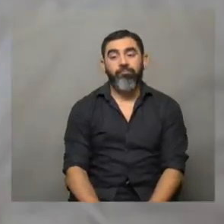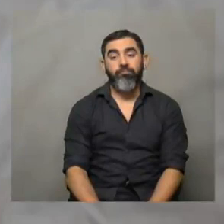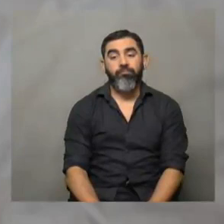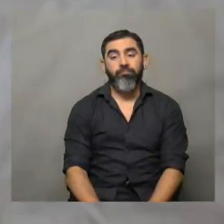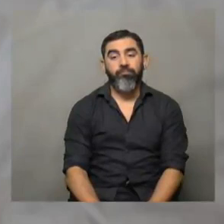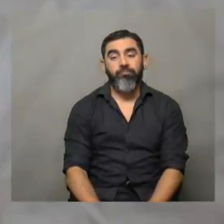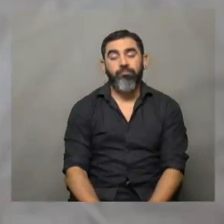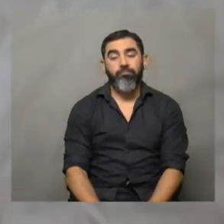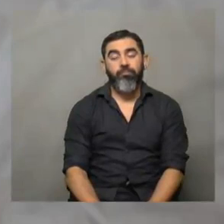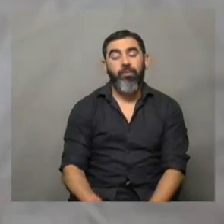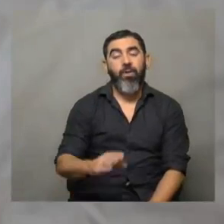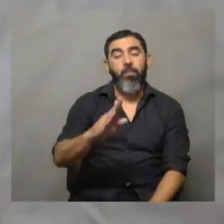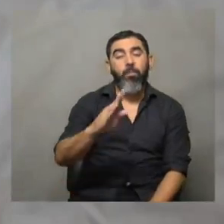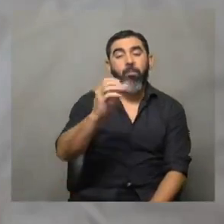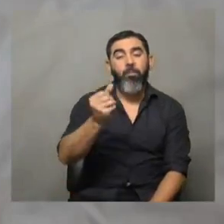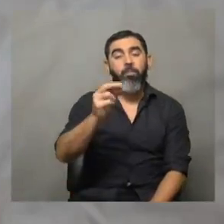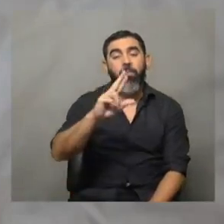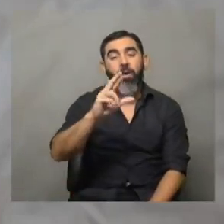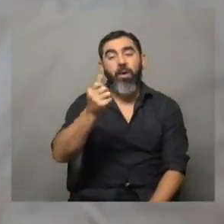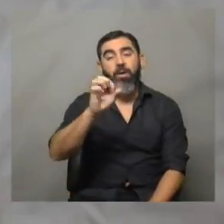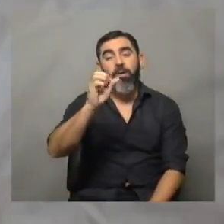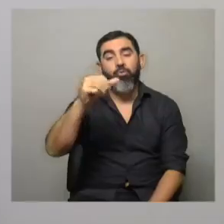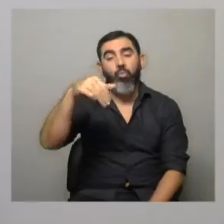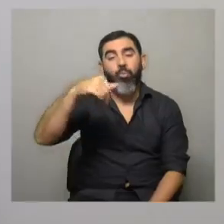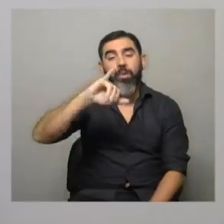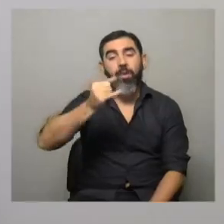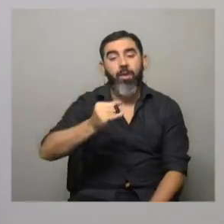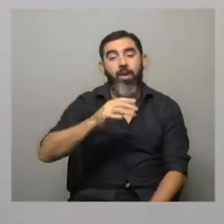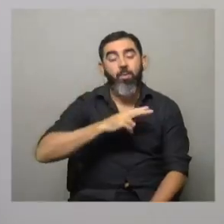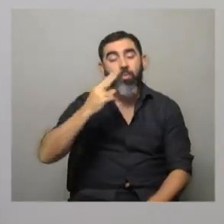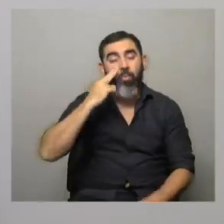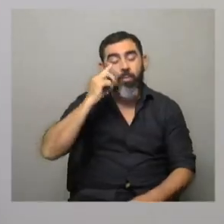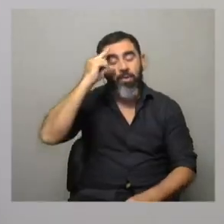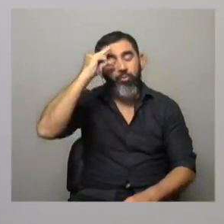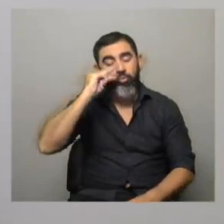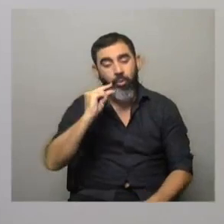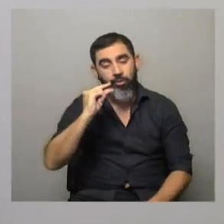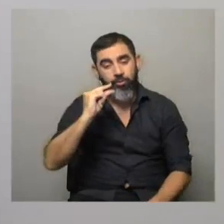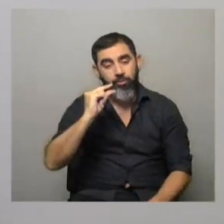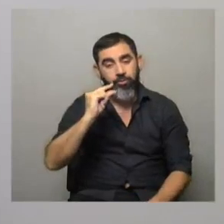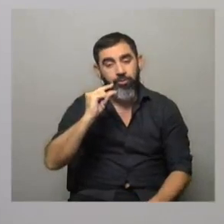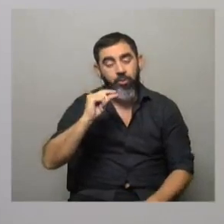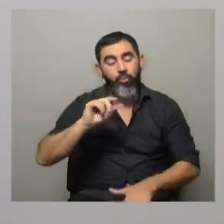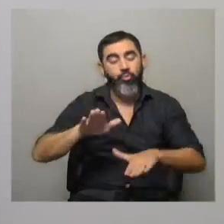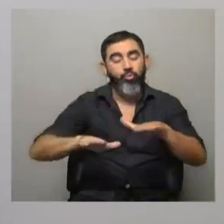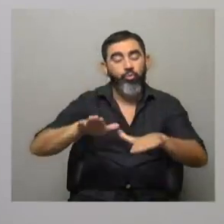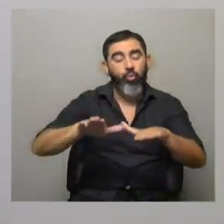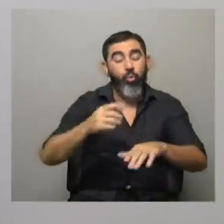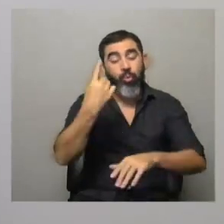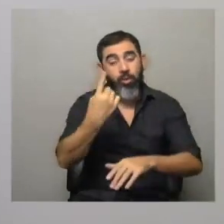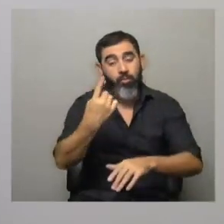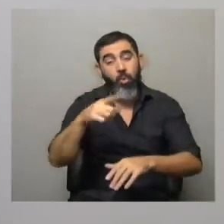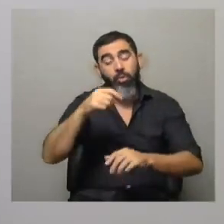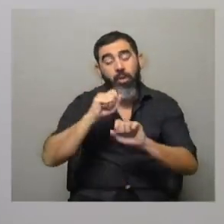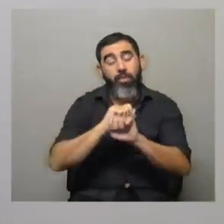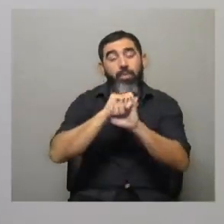Las parasomnias son varios trastornos del sueño, como decía, en épocas transicionales. El sonambulismo es una de ellas. También está el